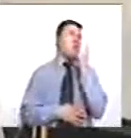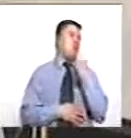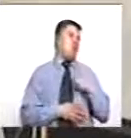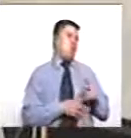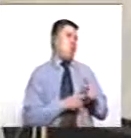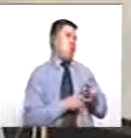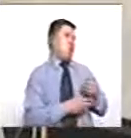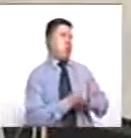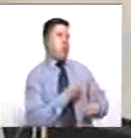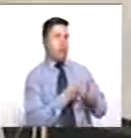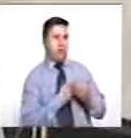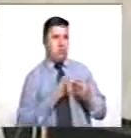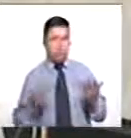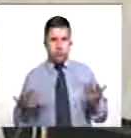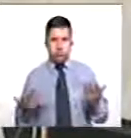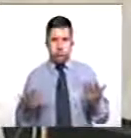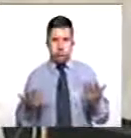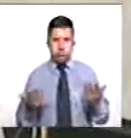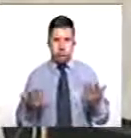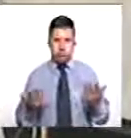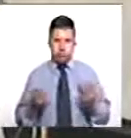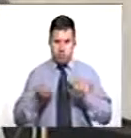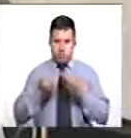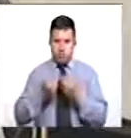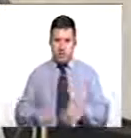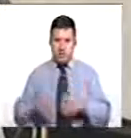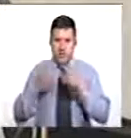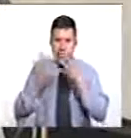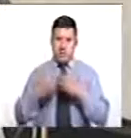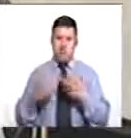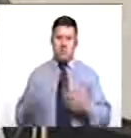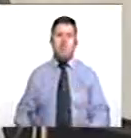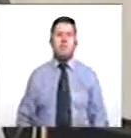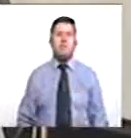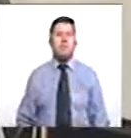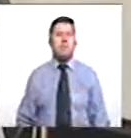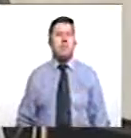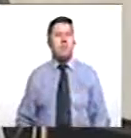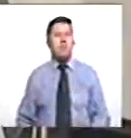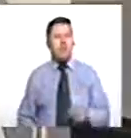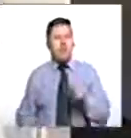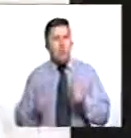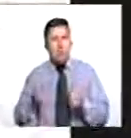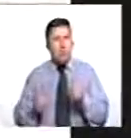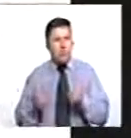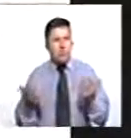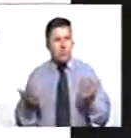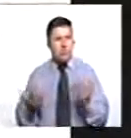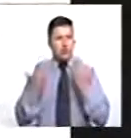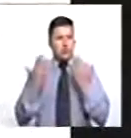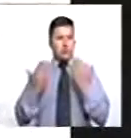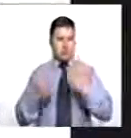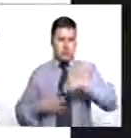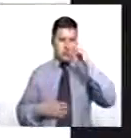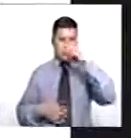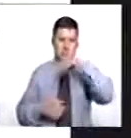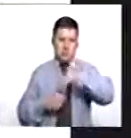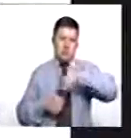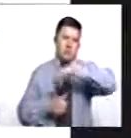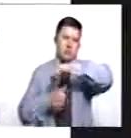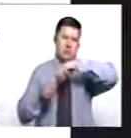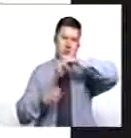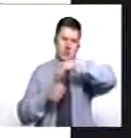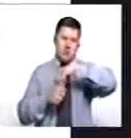nos queda ni siquiera el cascarón de esta empresa. ¿Cuáles serían las ventajas